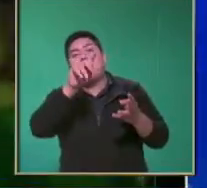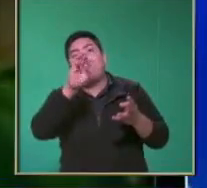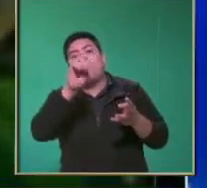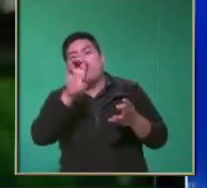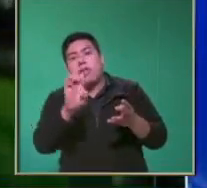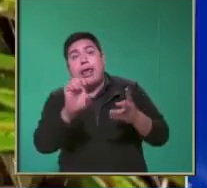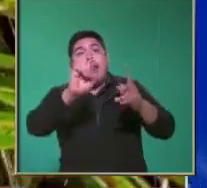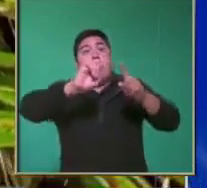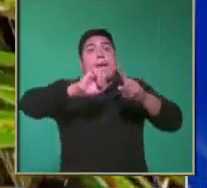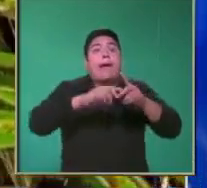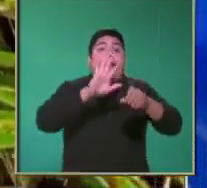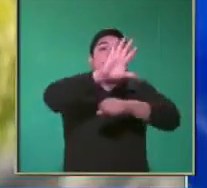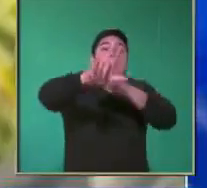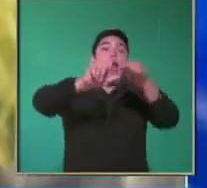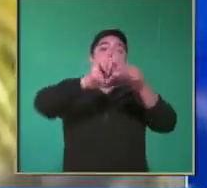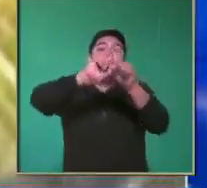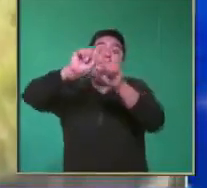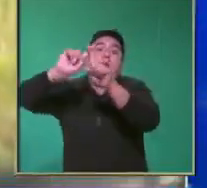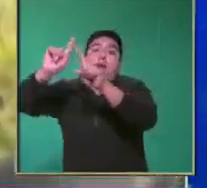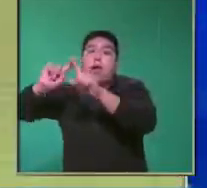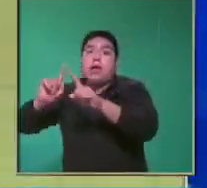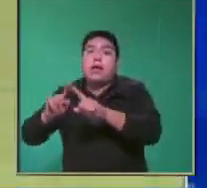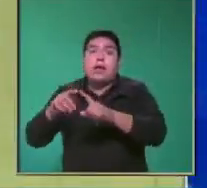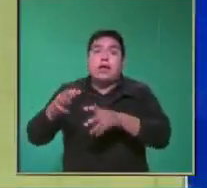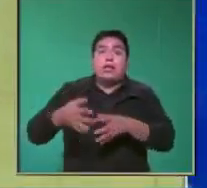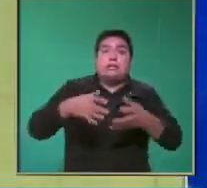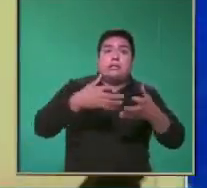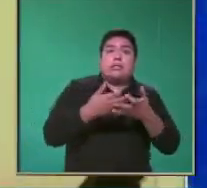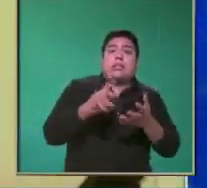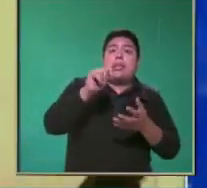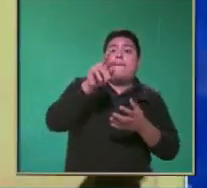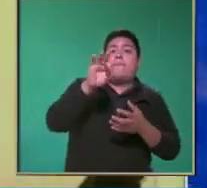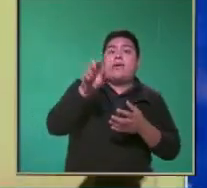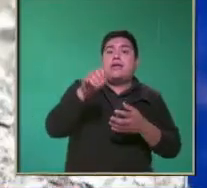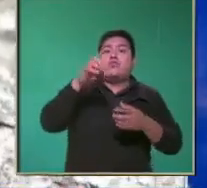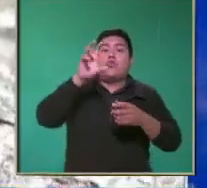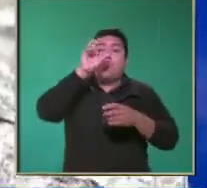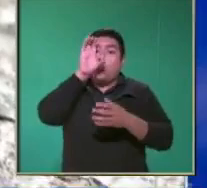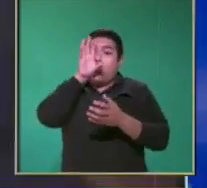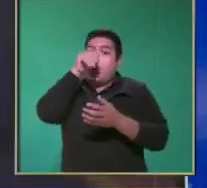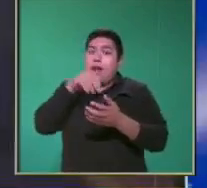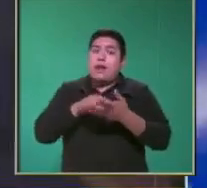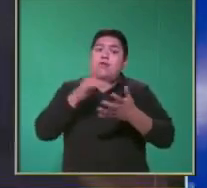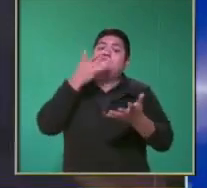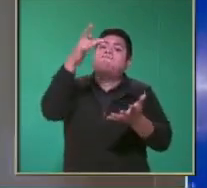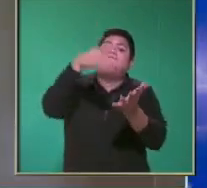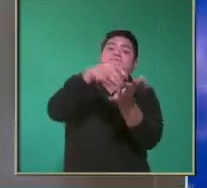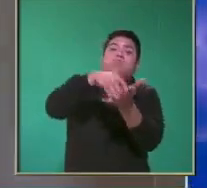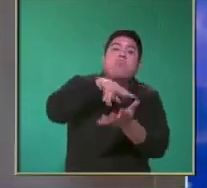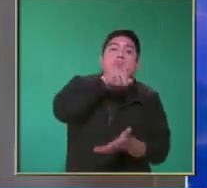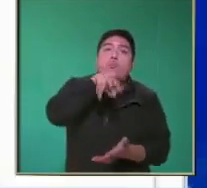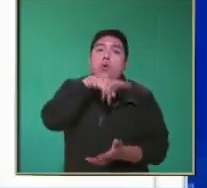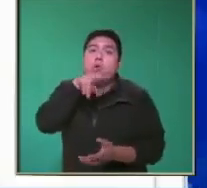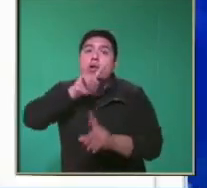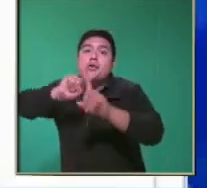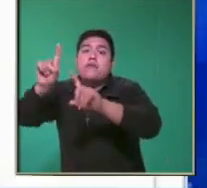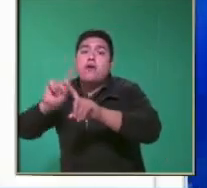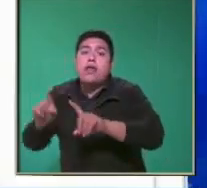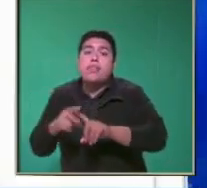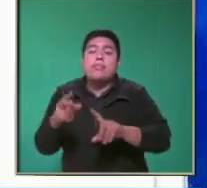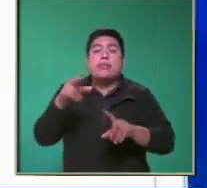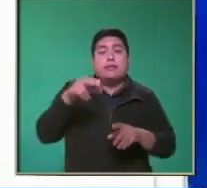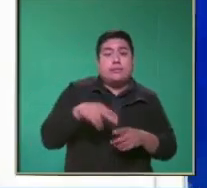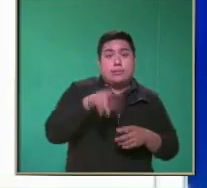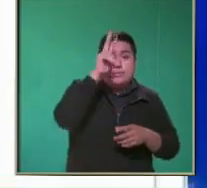variada. Entre otros animales, habitan jaguares, tapires, tucanes, ranas, serpientes e insectos.